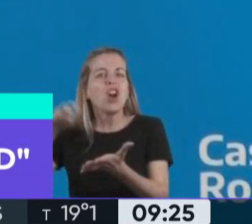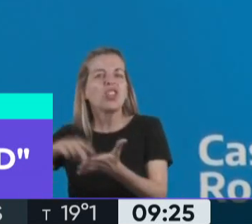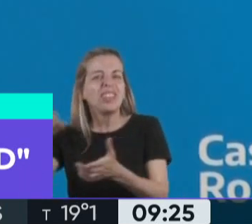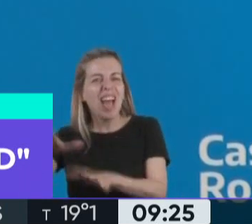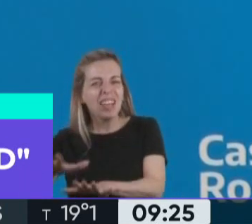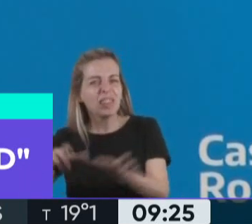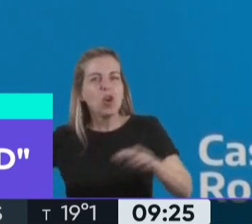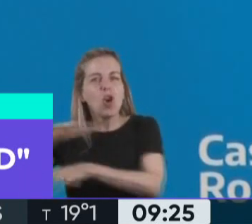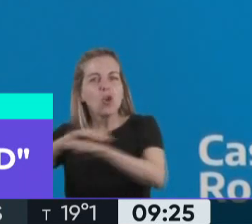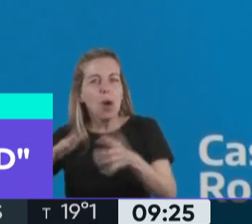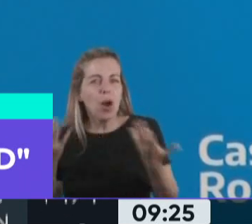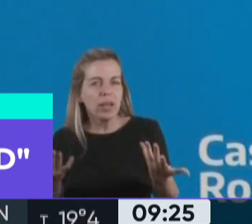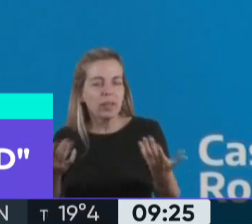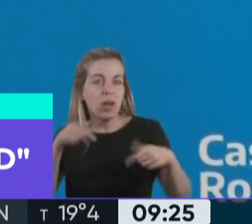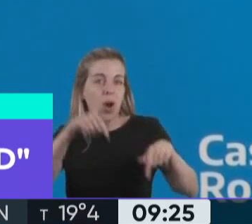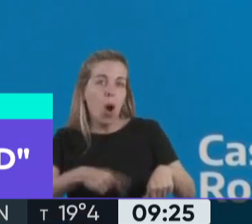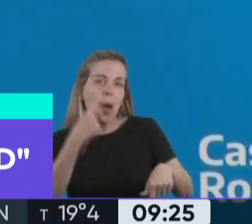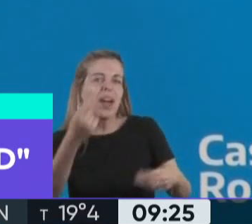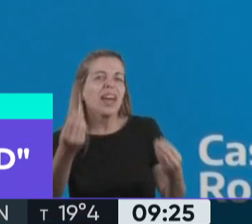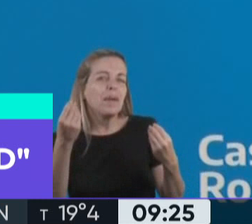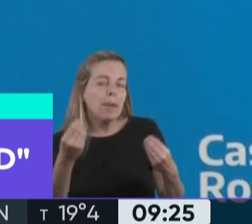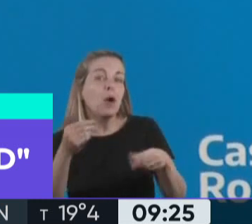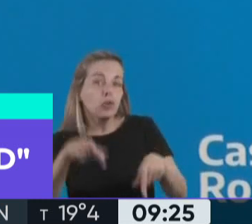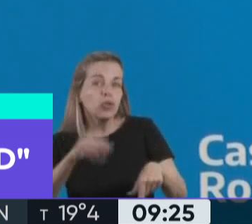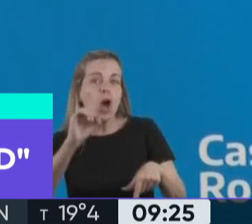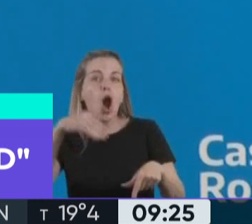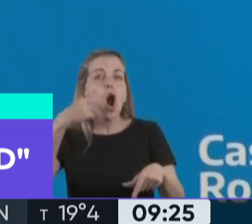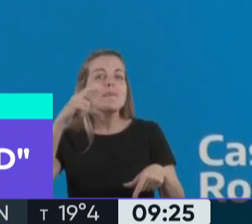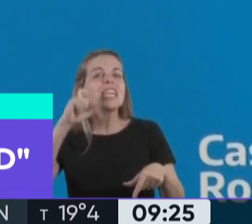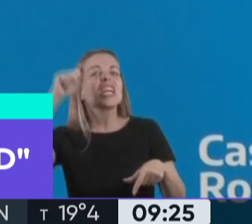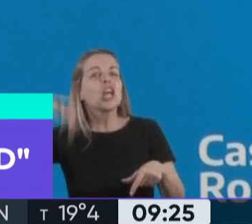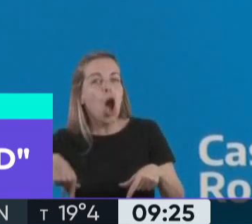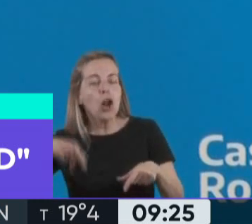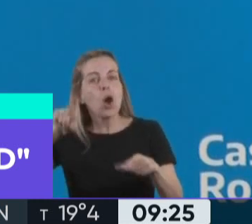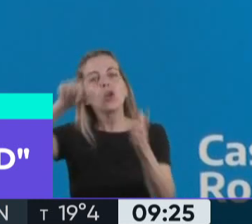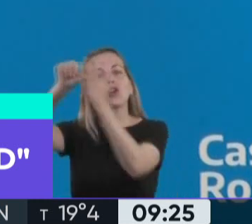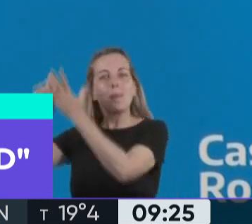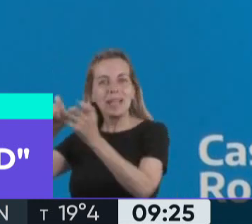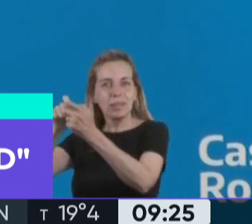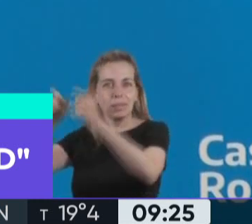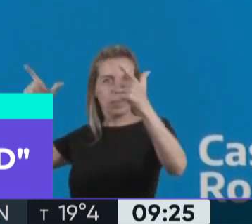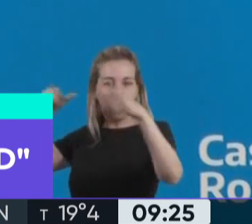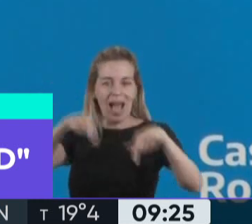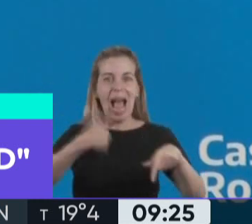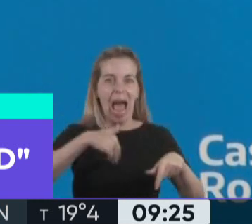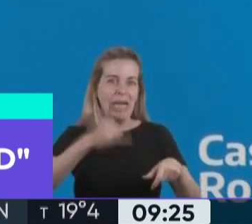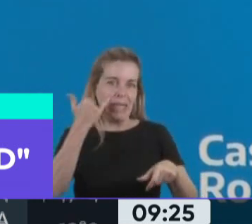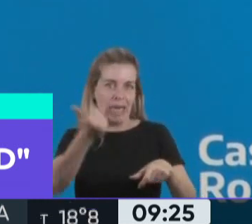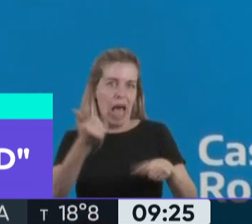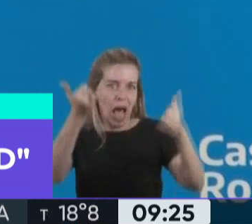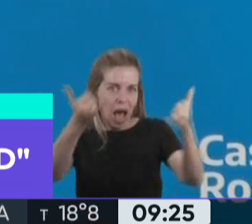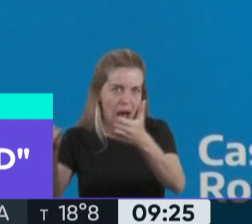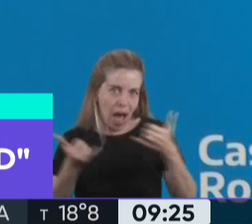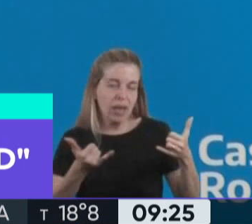verdad es que hoy lo que estamos viendo es que la variante está creciendo mucho en otros países, que en la Argentina obviamente ya ingresó, que estamos